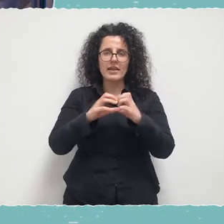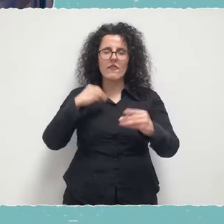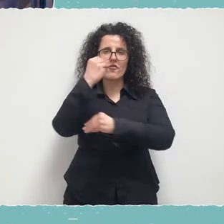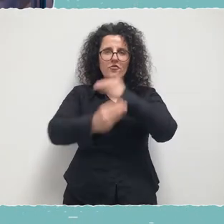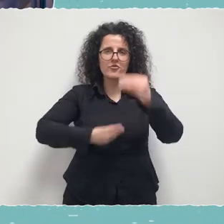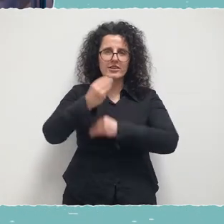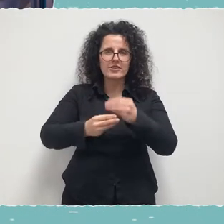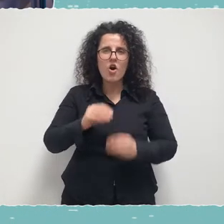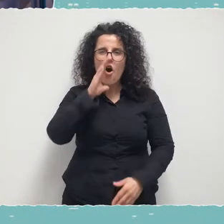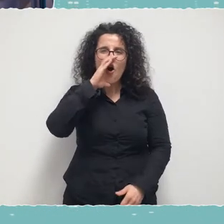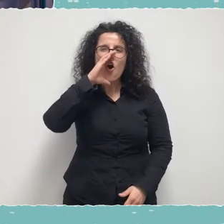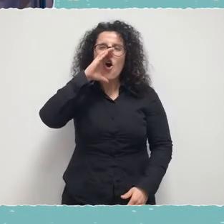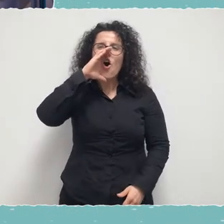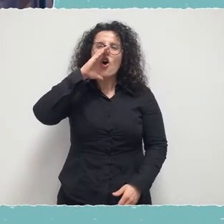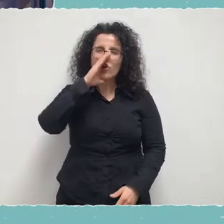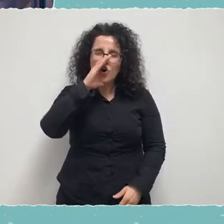de palla.